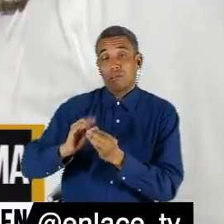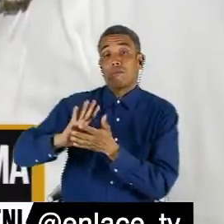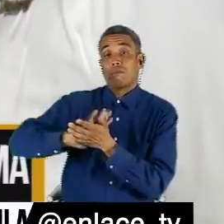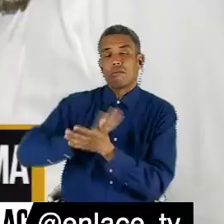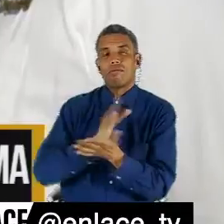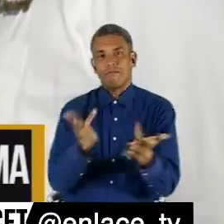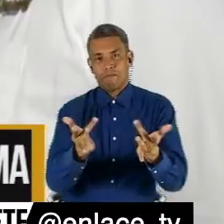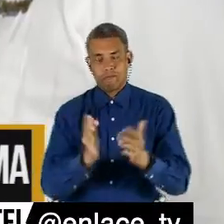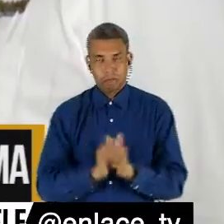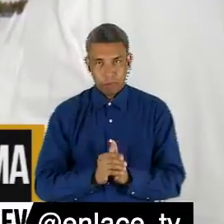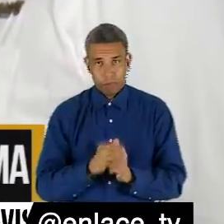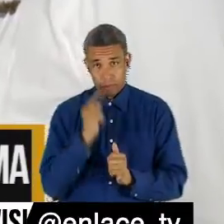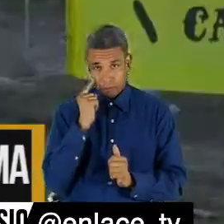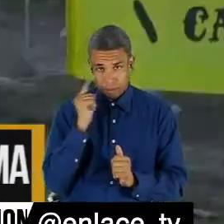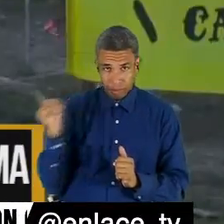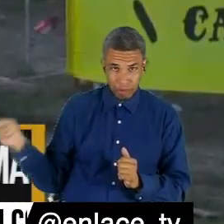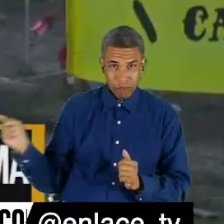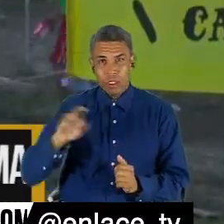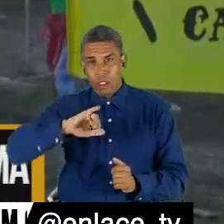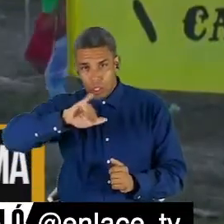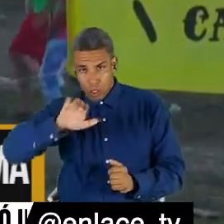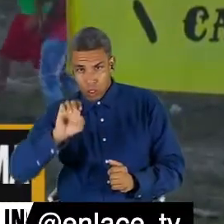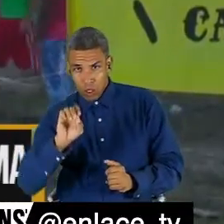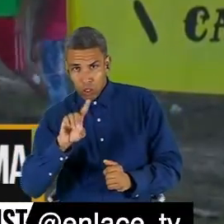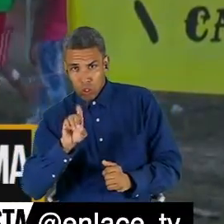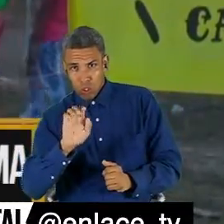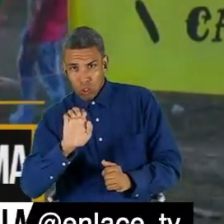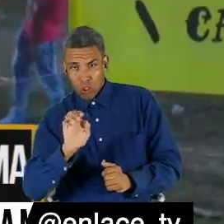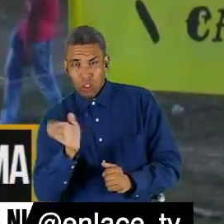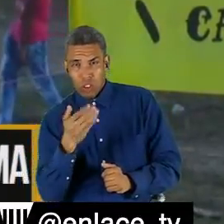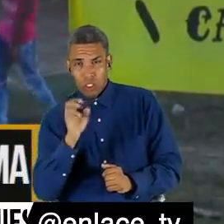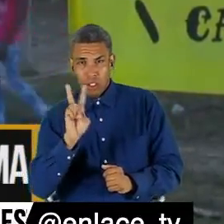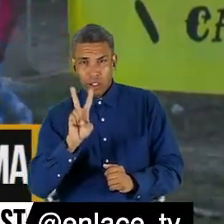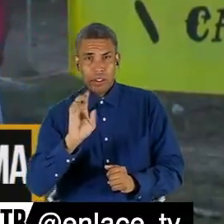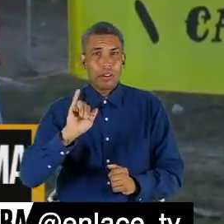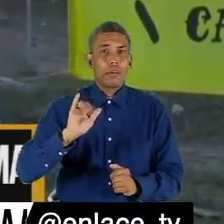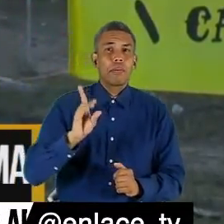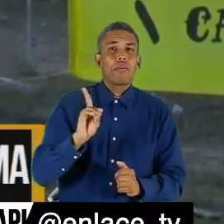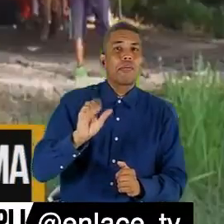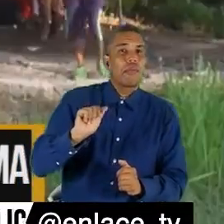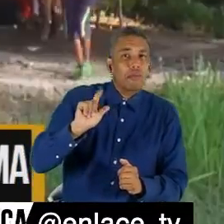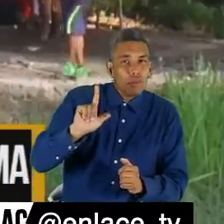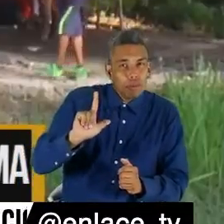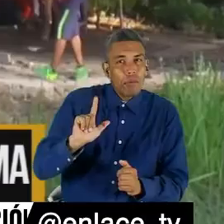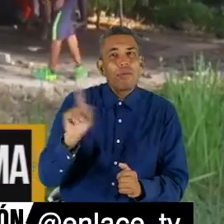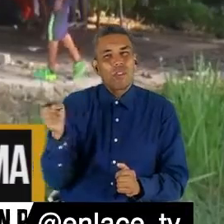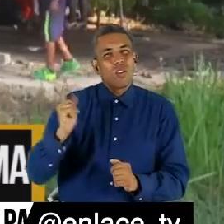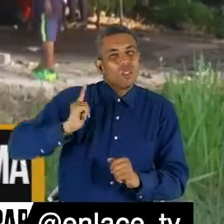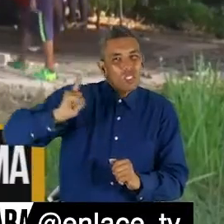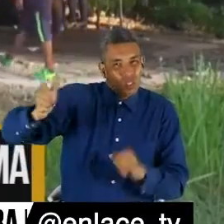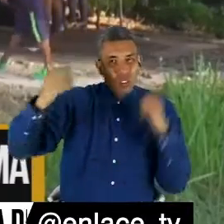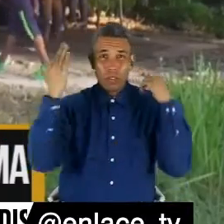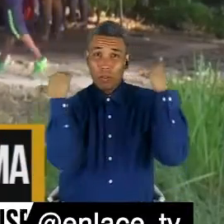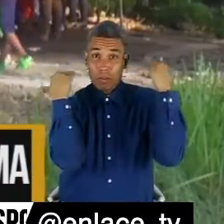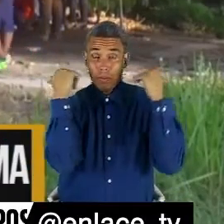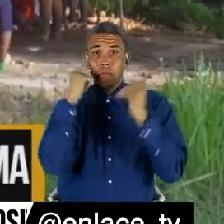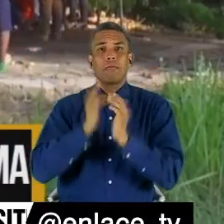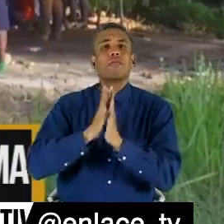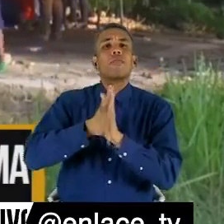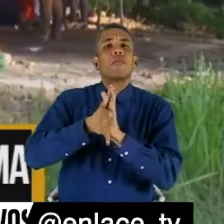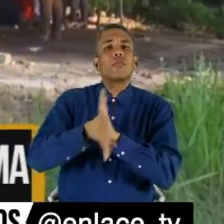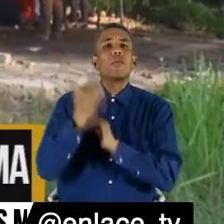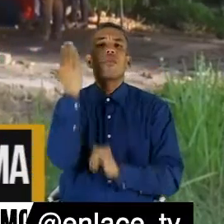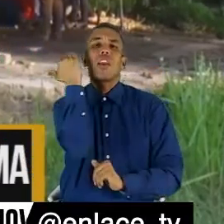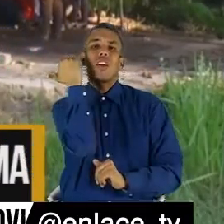líder de los campesinos y de la protesta que se cumplió en esta zona del país, dialogó con Enlace Noticias y confirmó que ayer fue levantado el paro nacional agrario